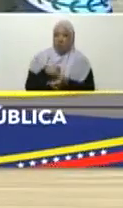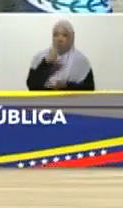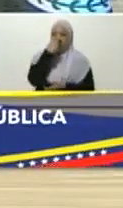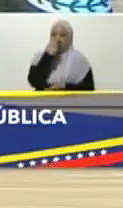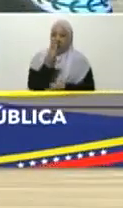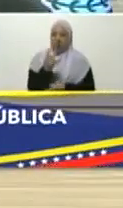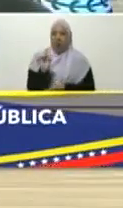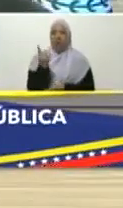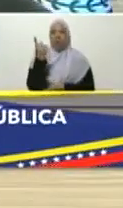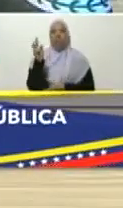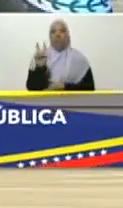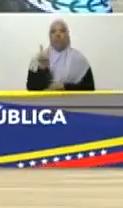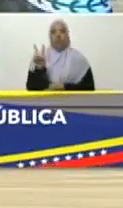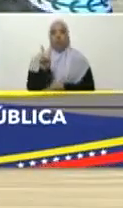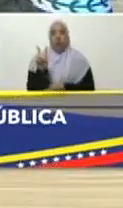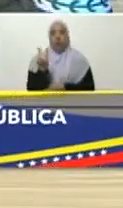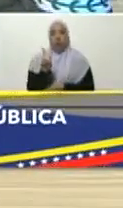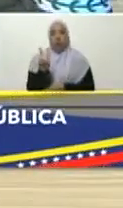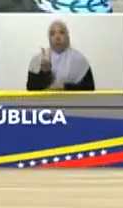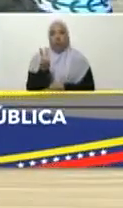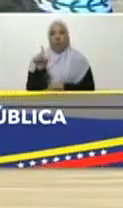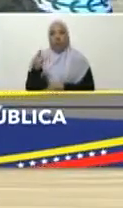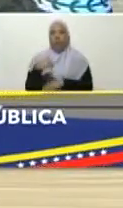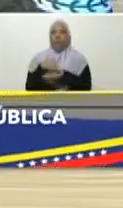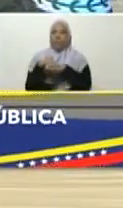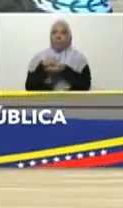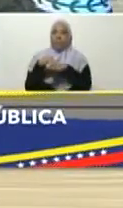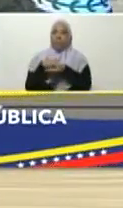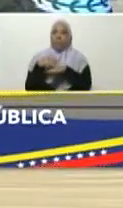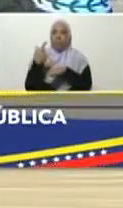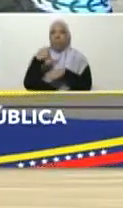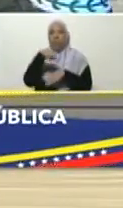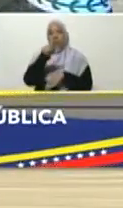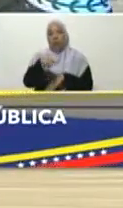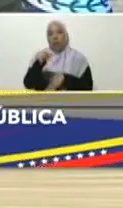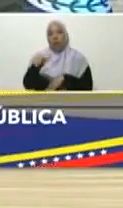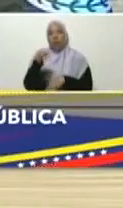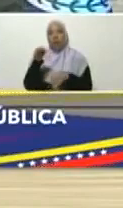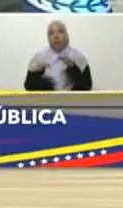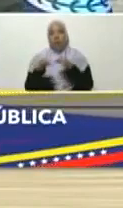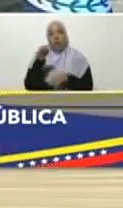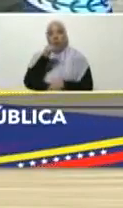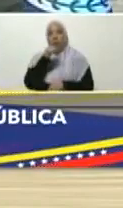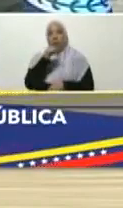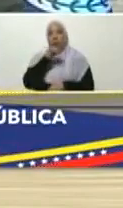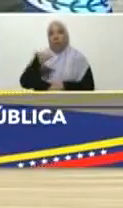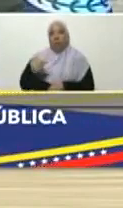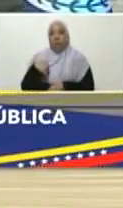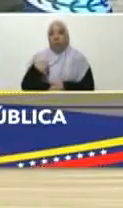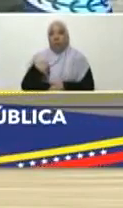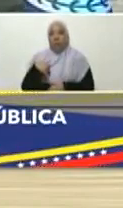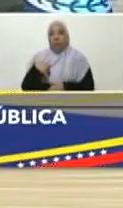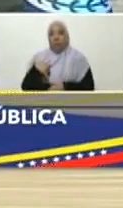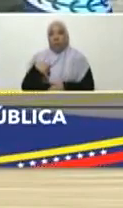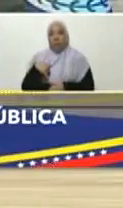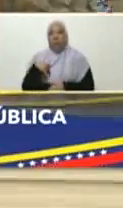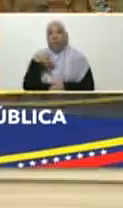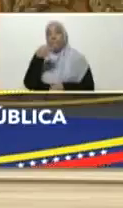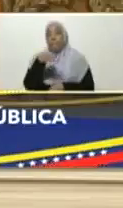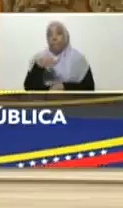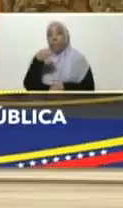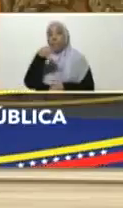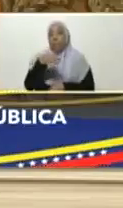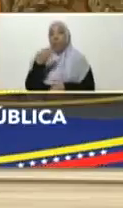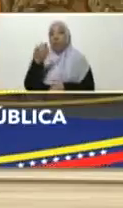oportunidades cuando era viceprimer ministro con el gobierno de Said Musa. pero siempre algo pasaba, así que